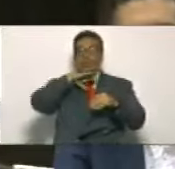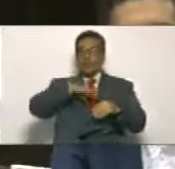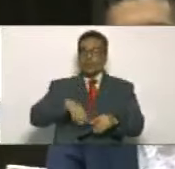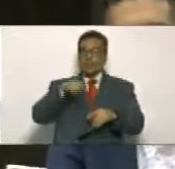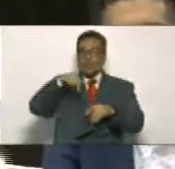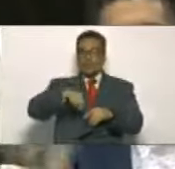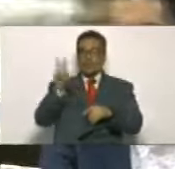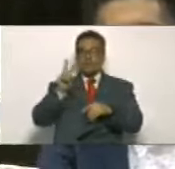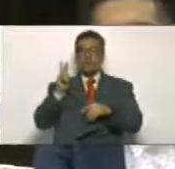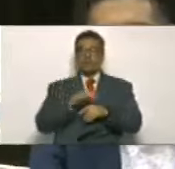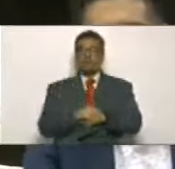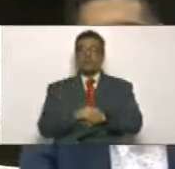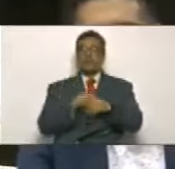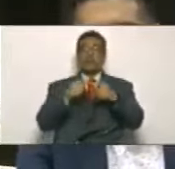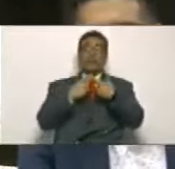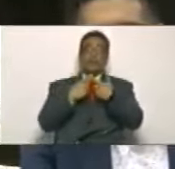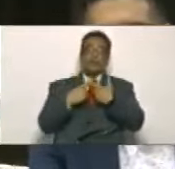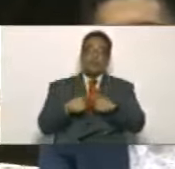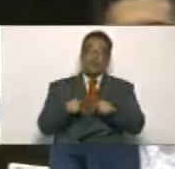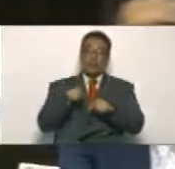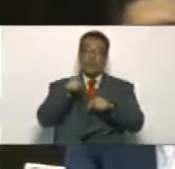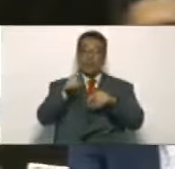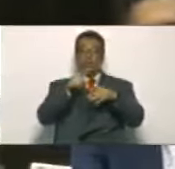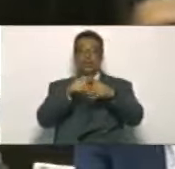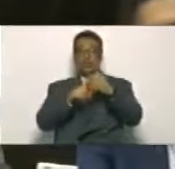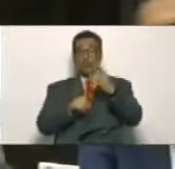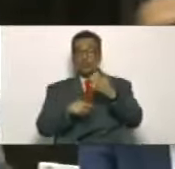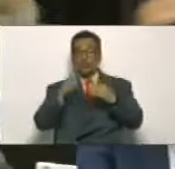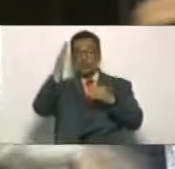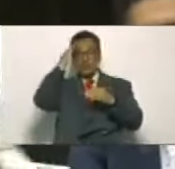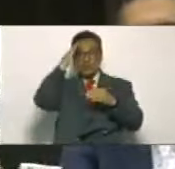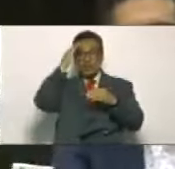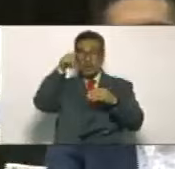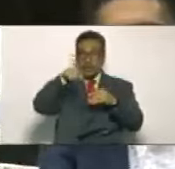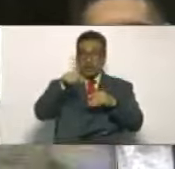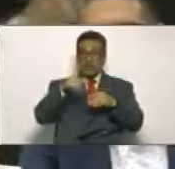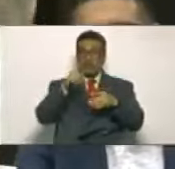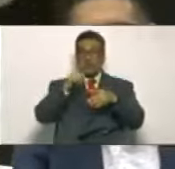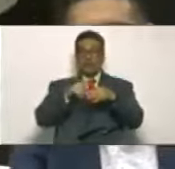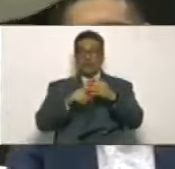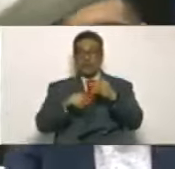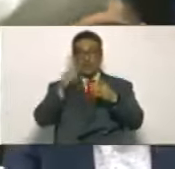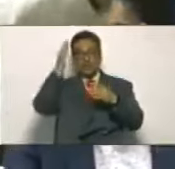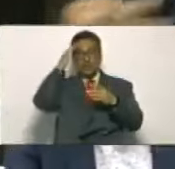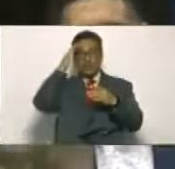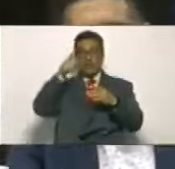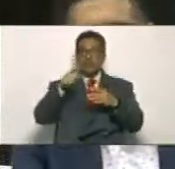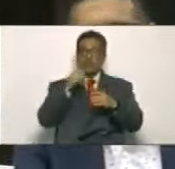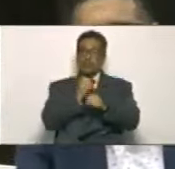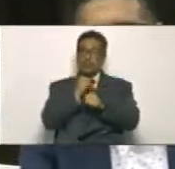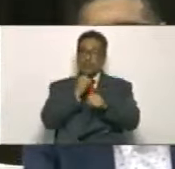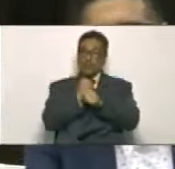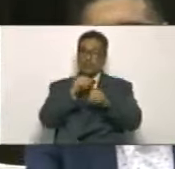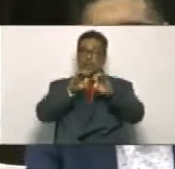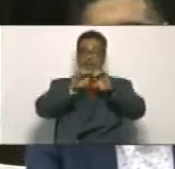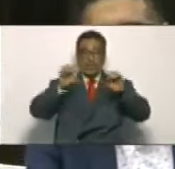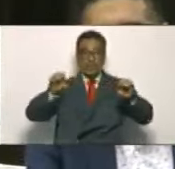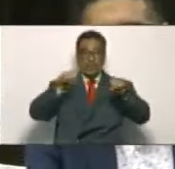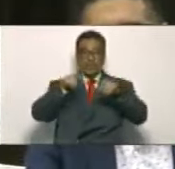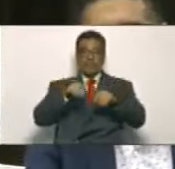de Venezuela. Pero, y cosas que deben saberse o deberían saberse, que su obra sobre la